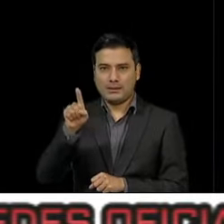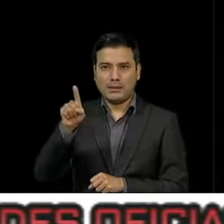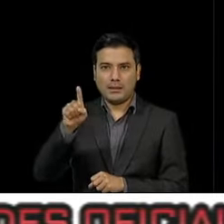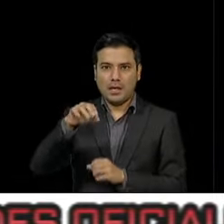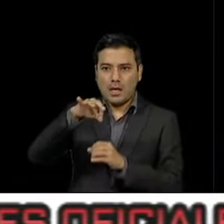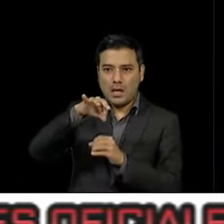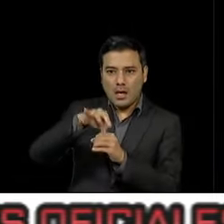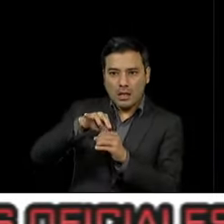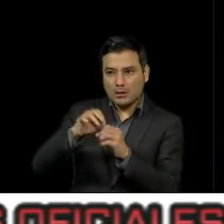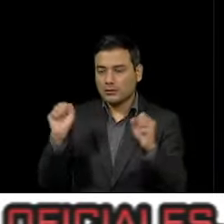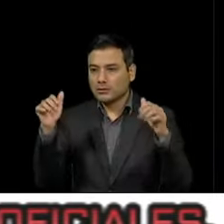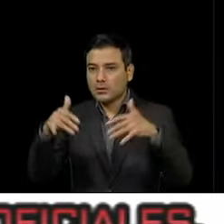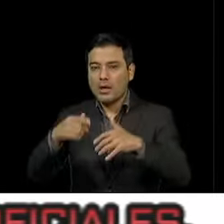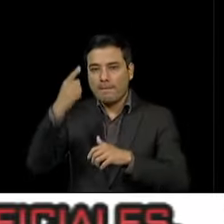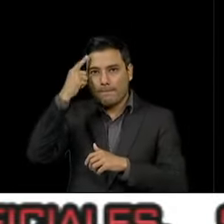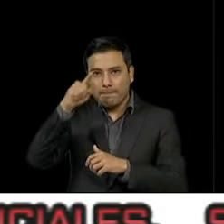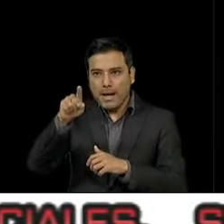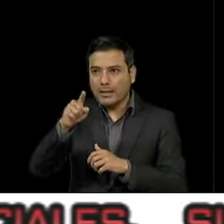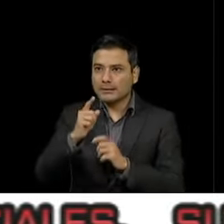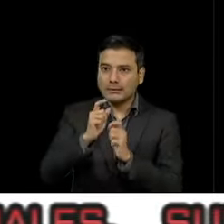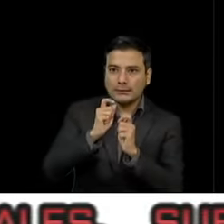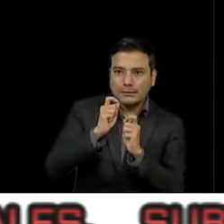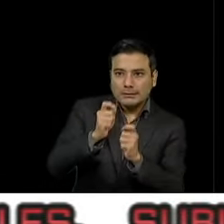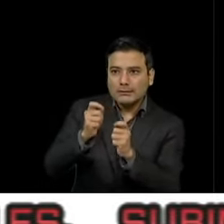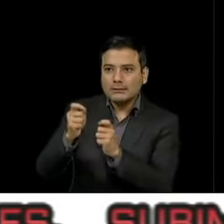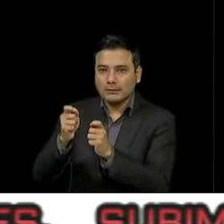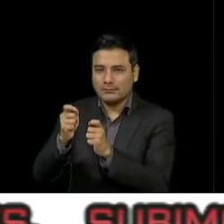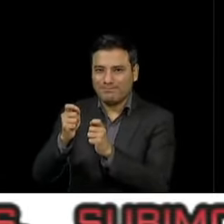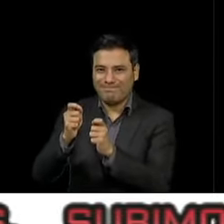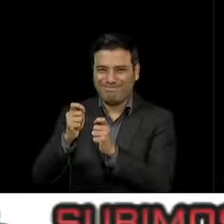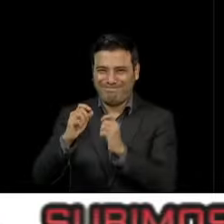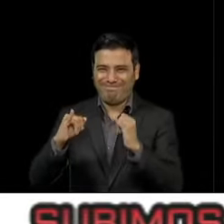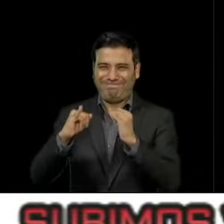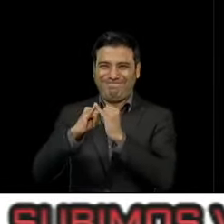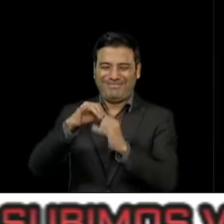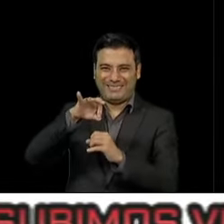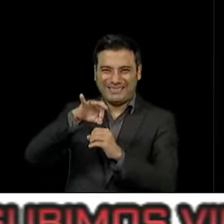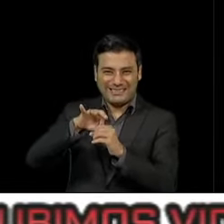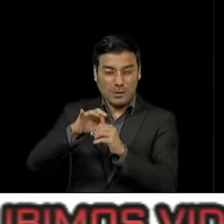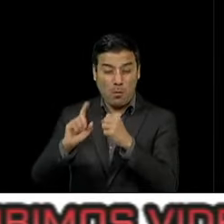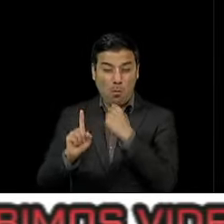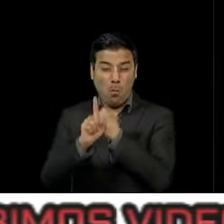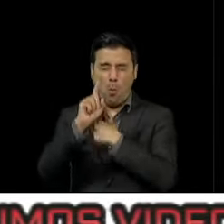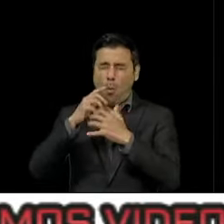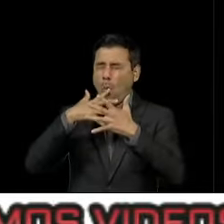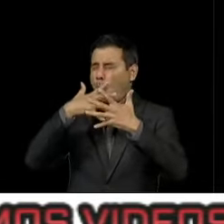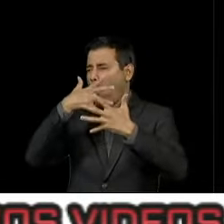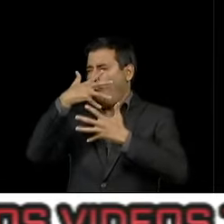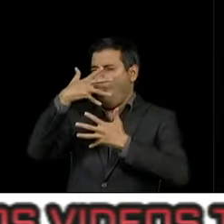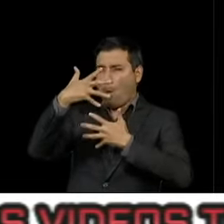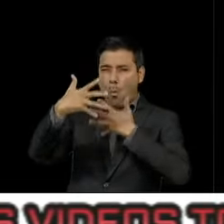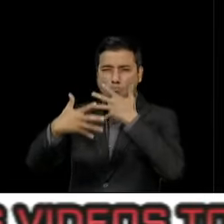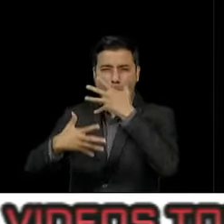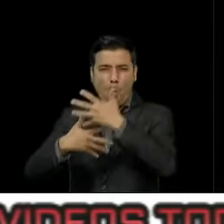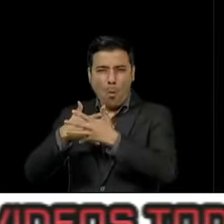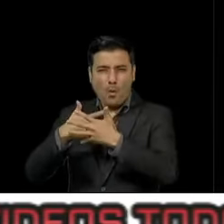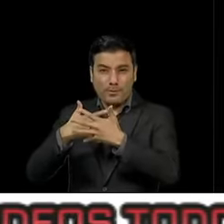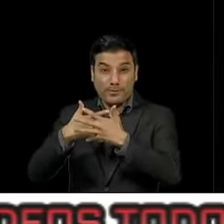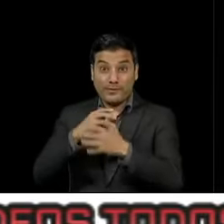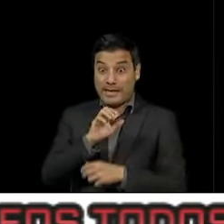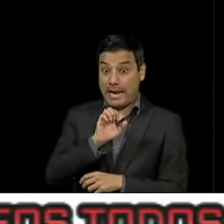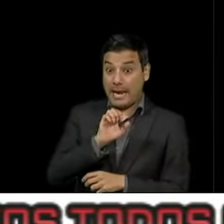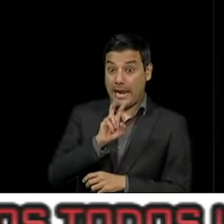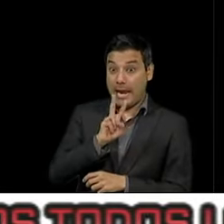que desencadenó en una terrible crisis política y, por supuesto, en que el señor Evo Morales quisiera